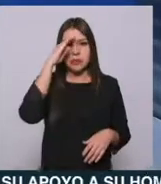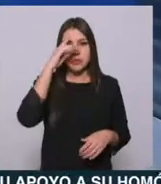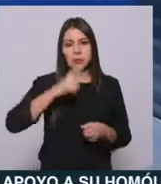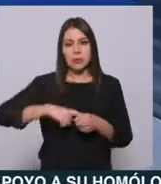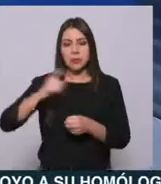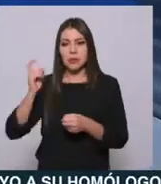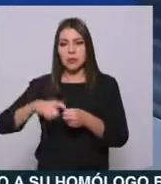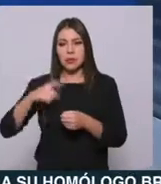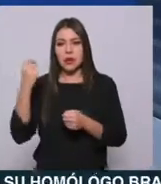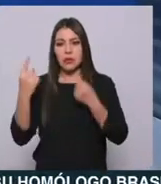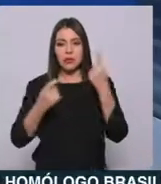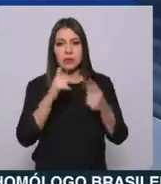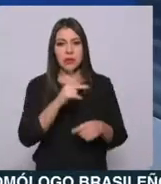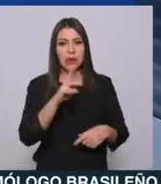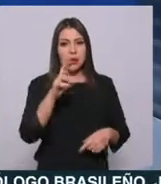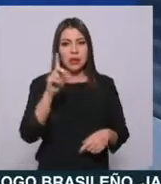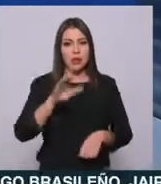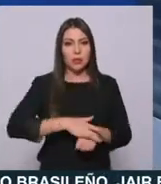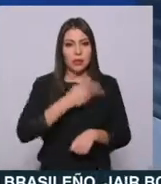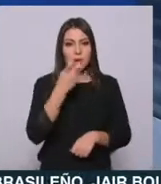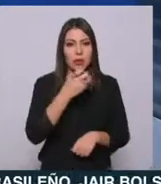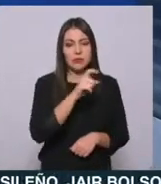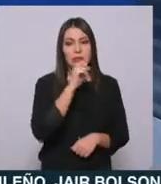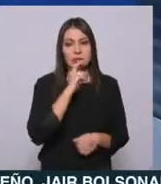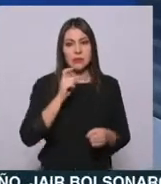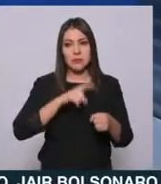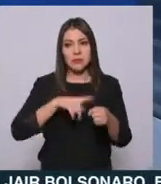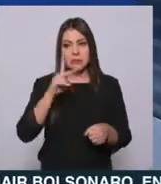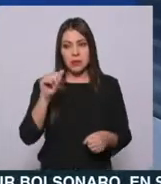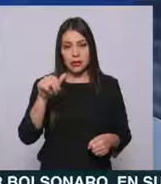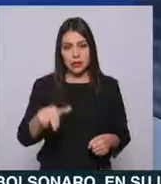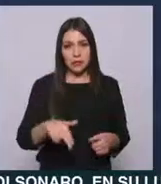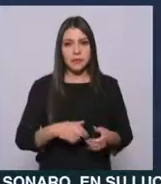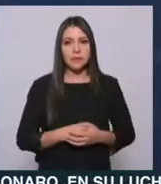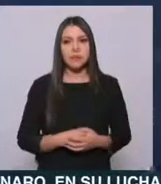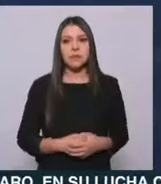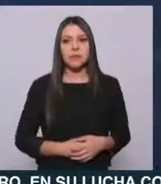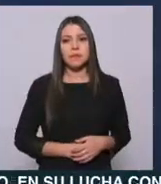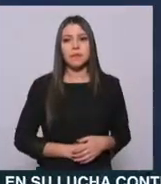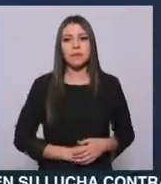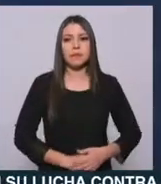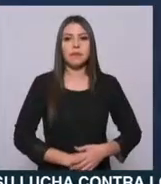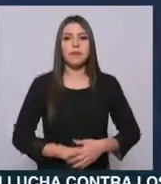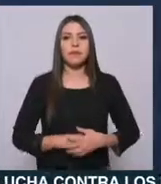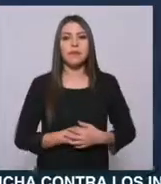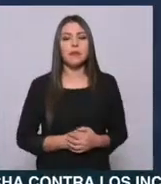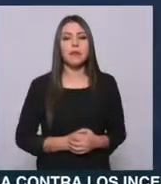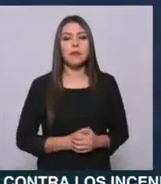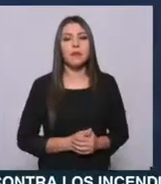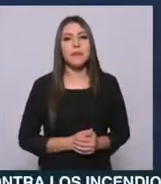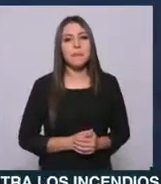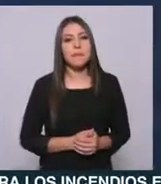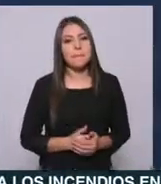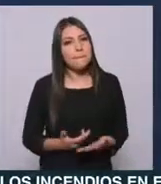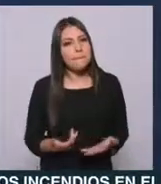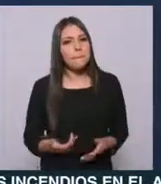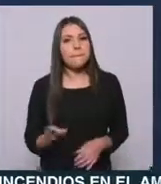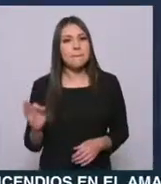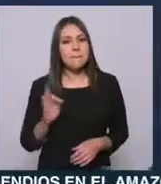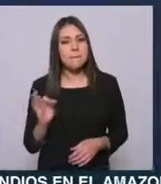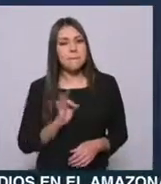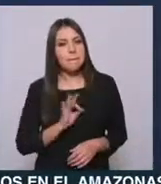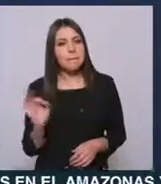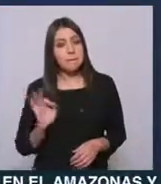distintos miembros del PRD a situaciones como la que acabo de mencionar? Pudiera ser. En el tema de las coaliciones es un